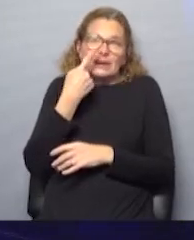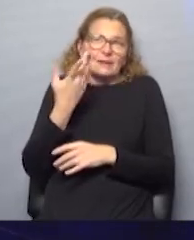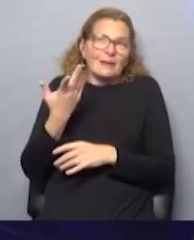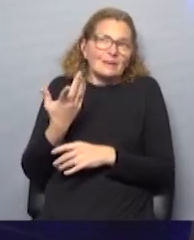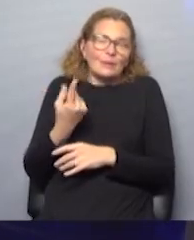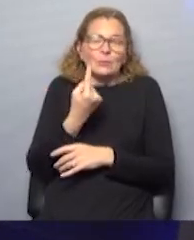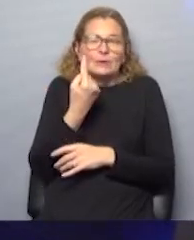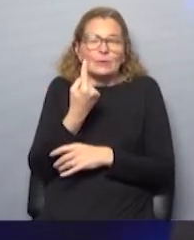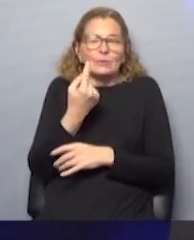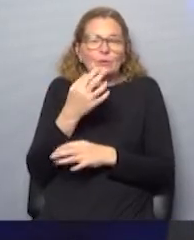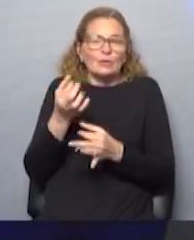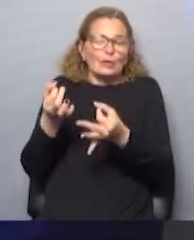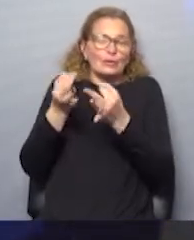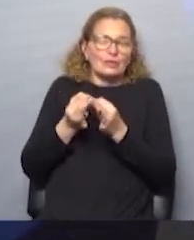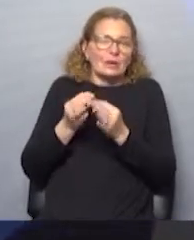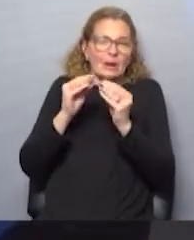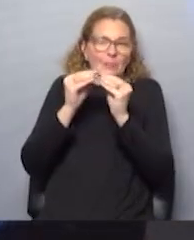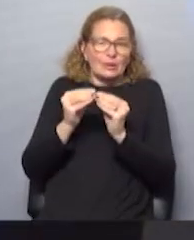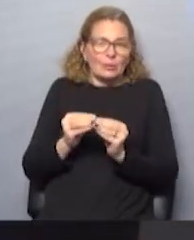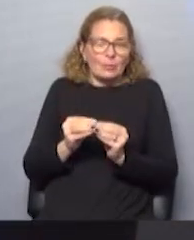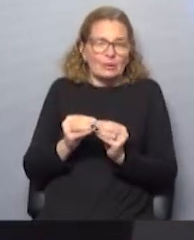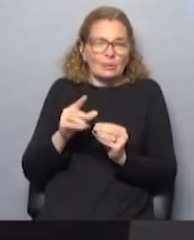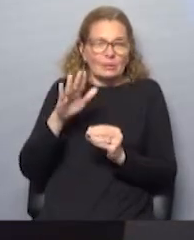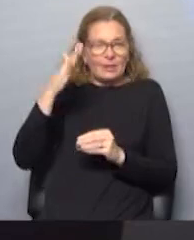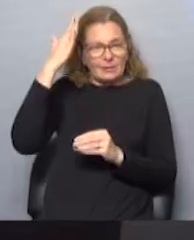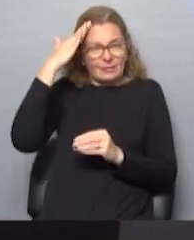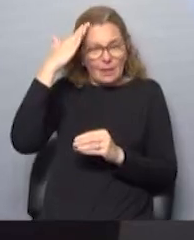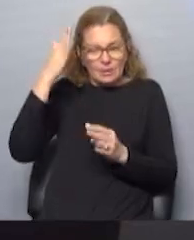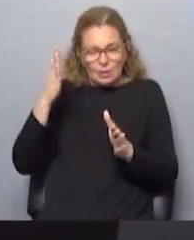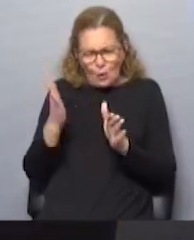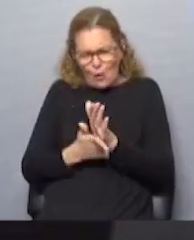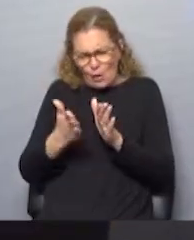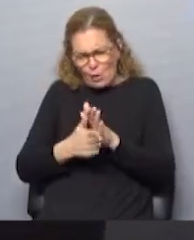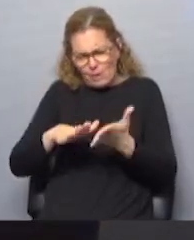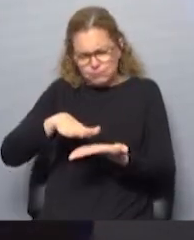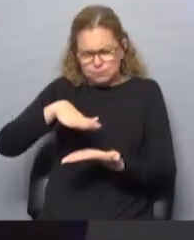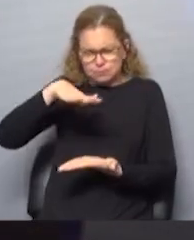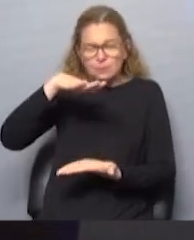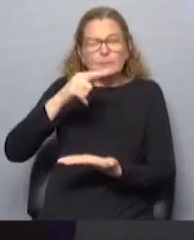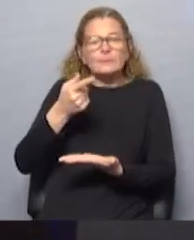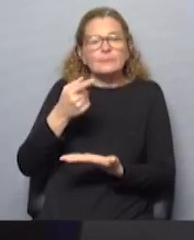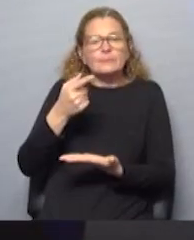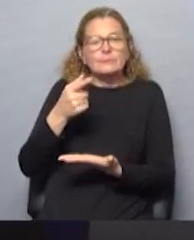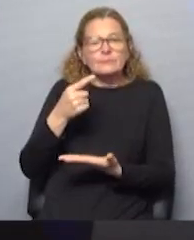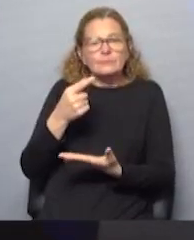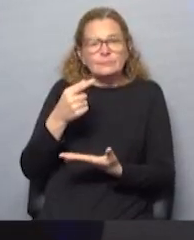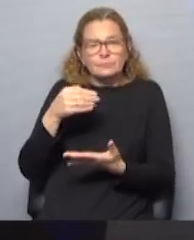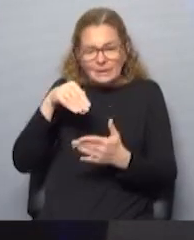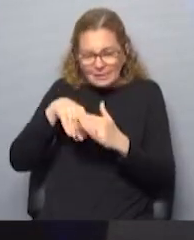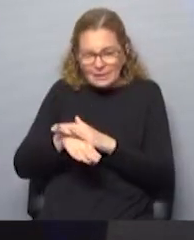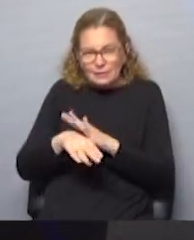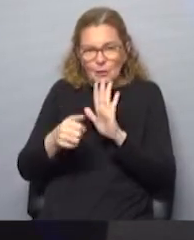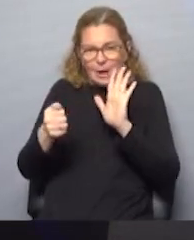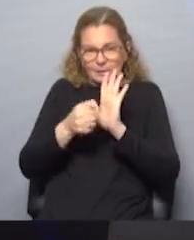cuando nos llega a nosotros una cantidad de hojas y bueno obviamente uno lo que va directamente al